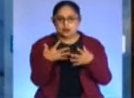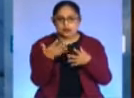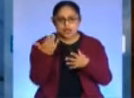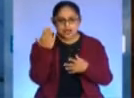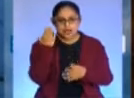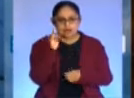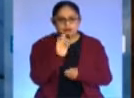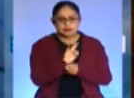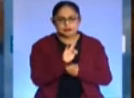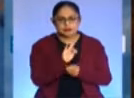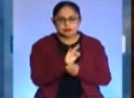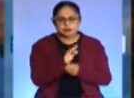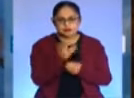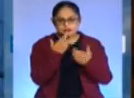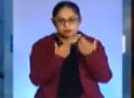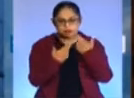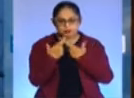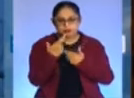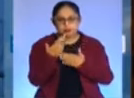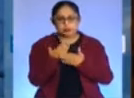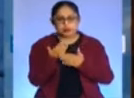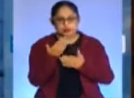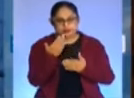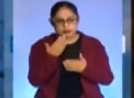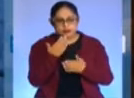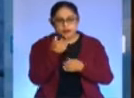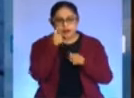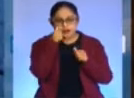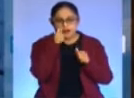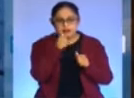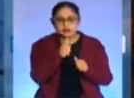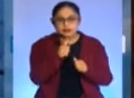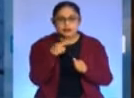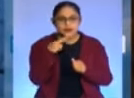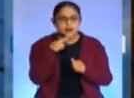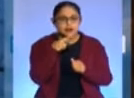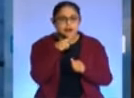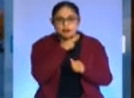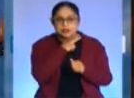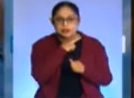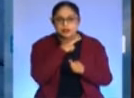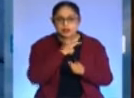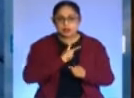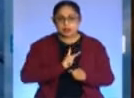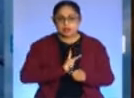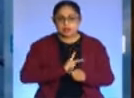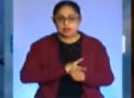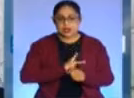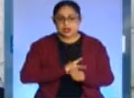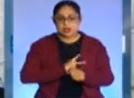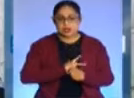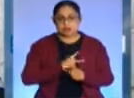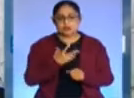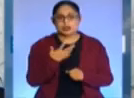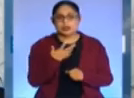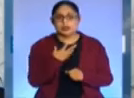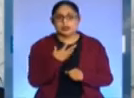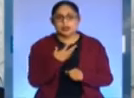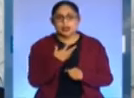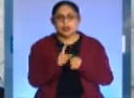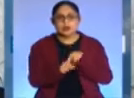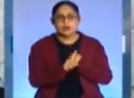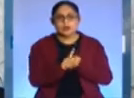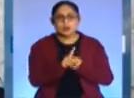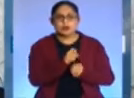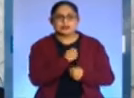prevención, el diagnóstico, el tratamiento y la atención eficaces, la infección por el VIH se ha convertido en un problema